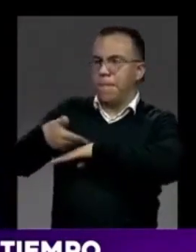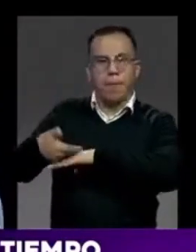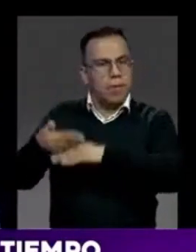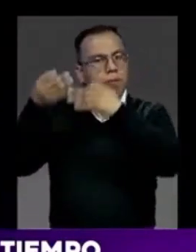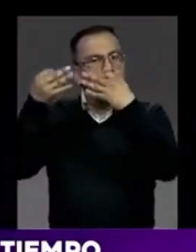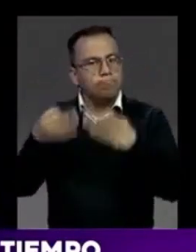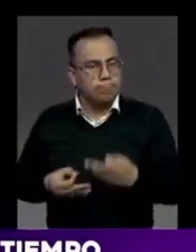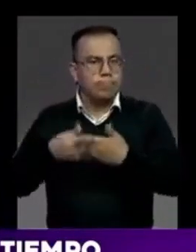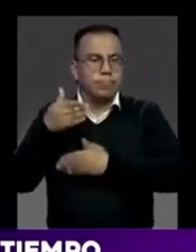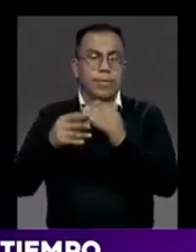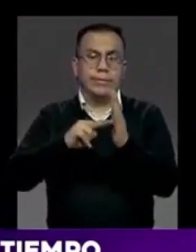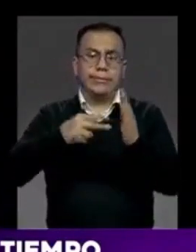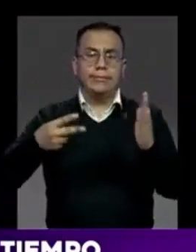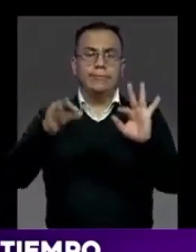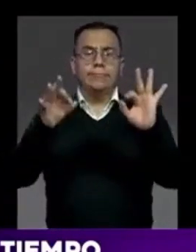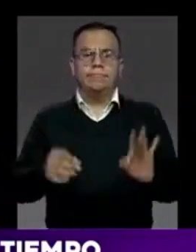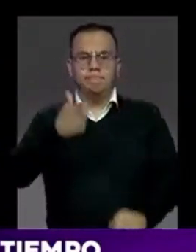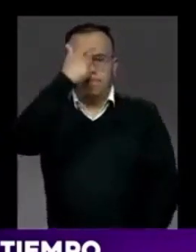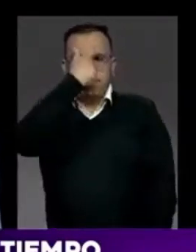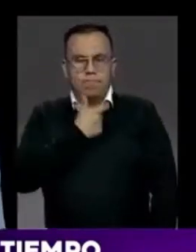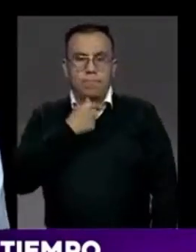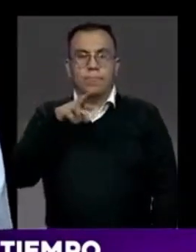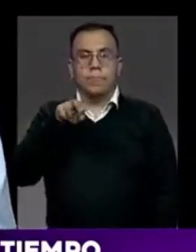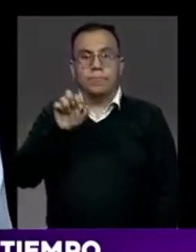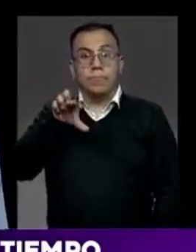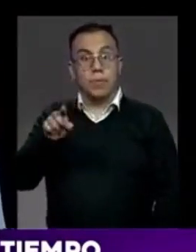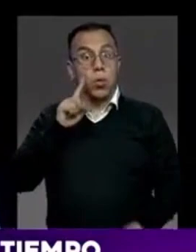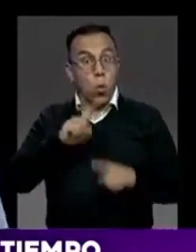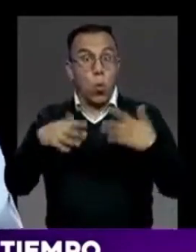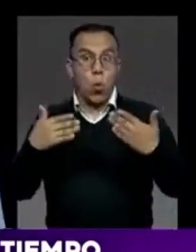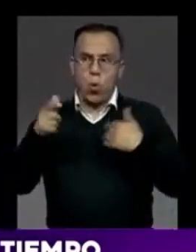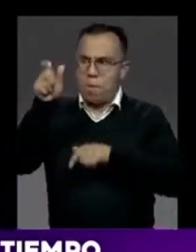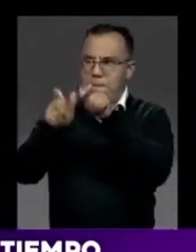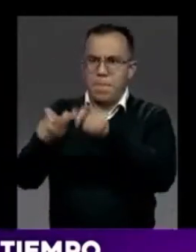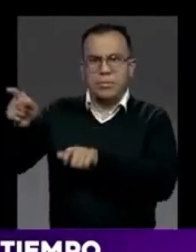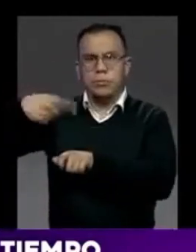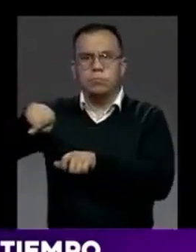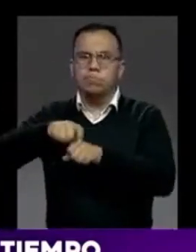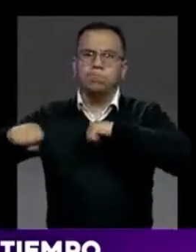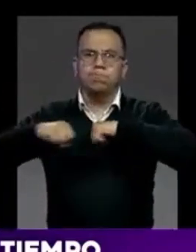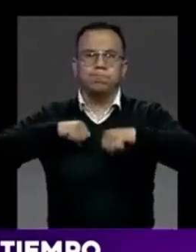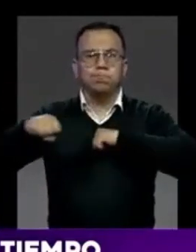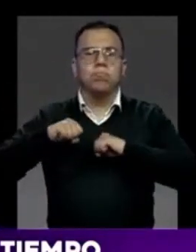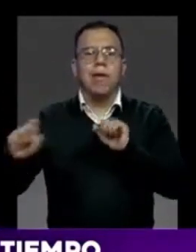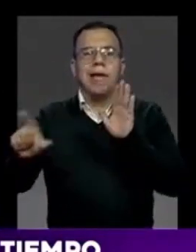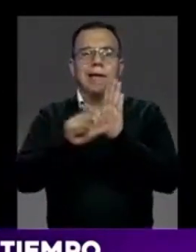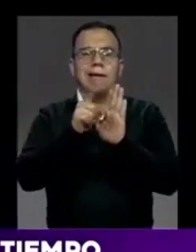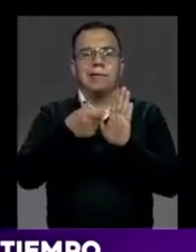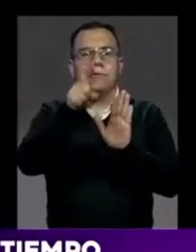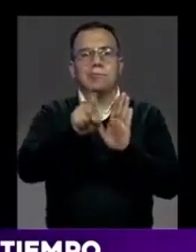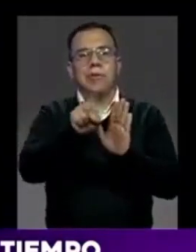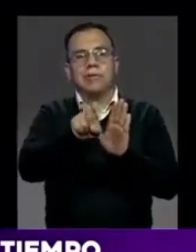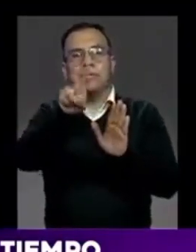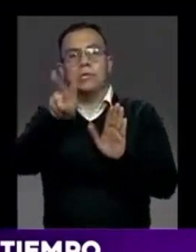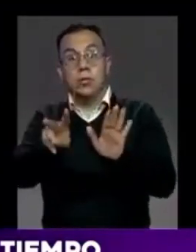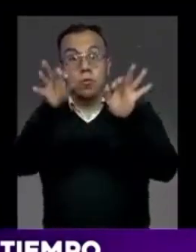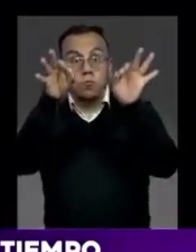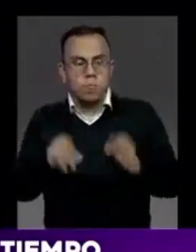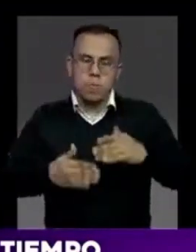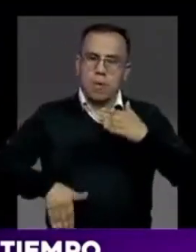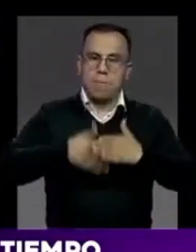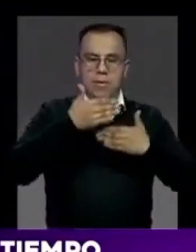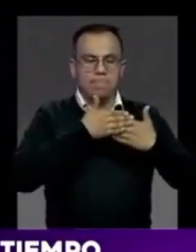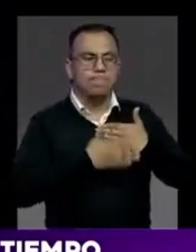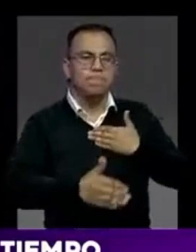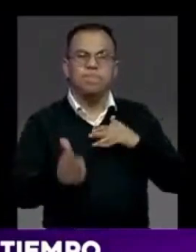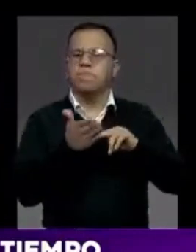concreta técnica y seria la rap son grandes protagonistas en este momento y creo que salir 1962 solamente es el inicio de